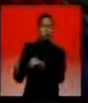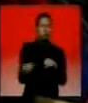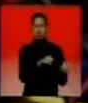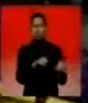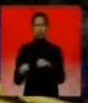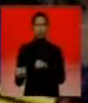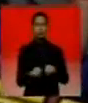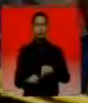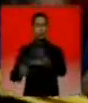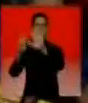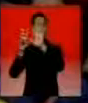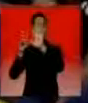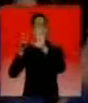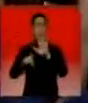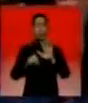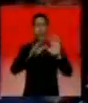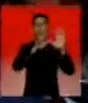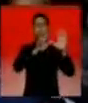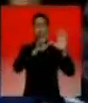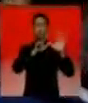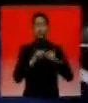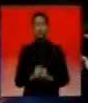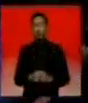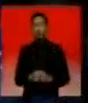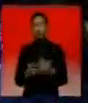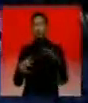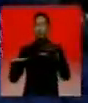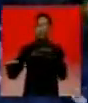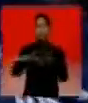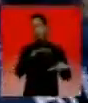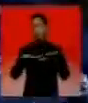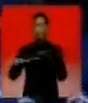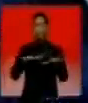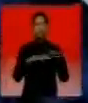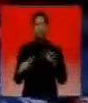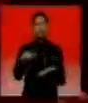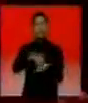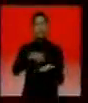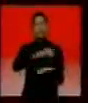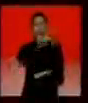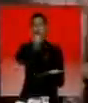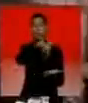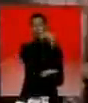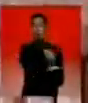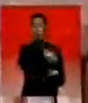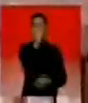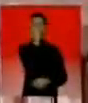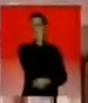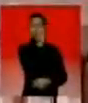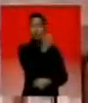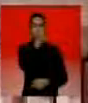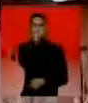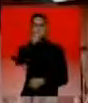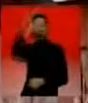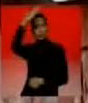de 7.8 había estremecido a las provincias de Manabí, Esmeraldas y Santo